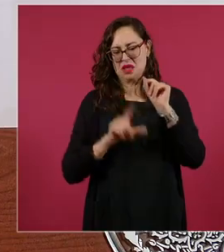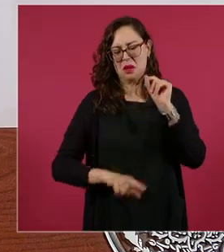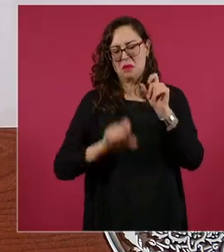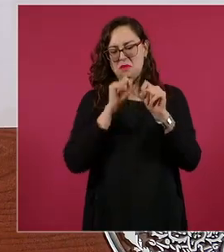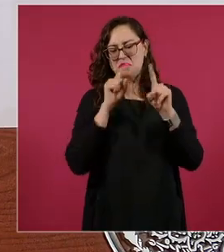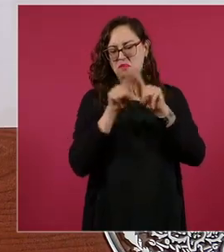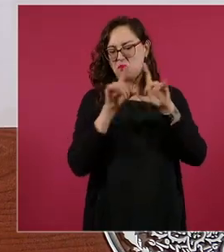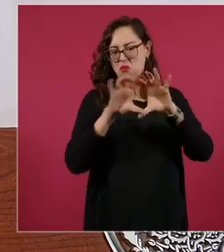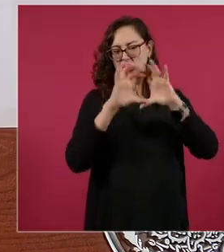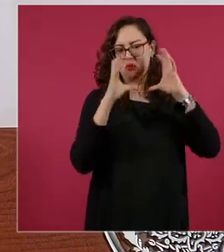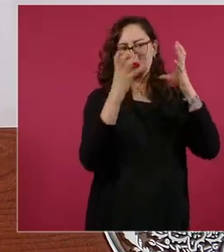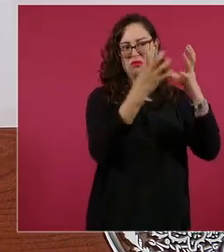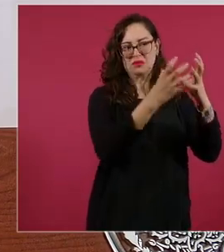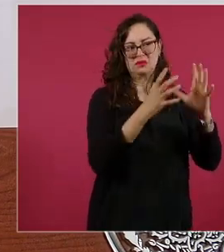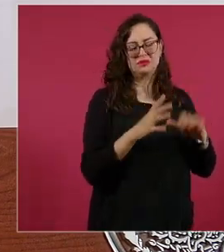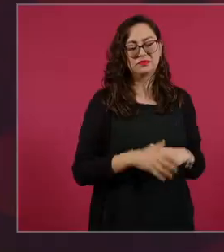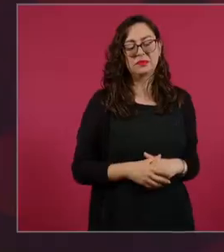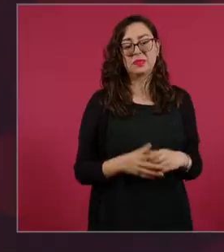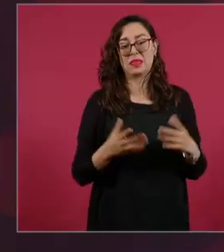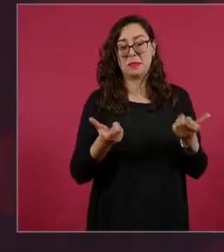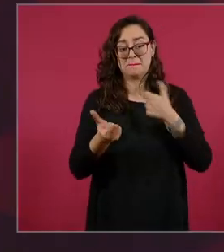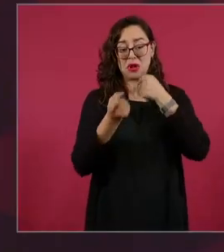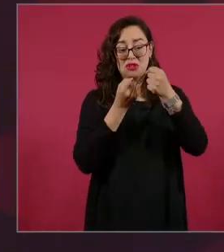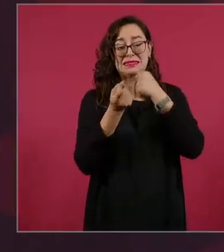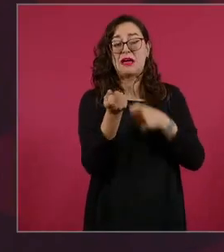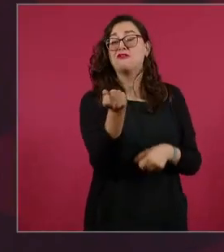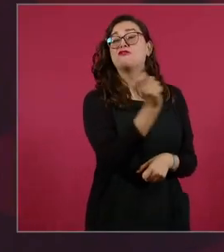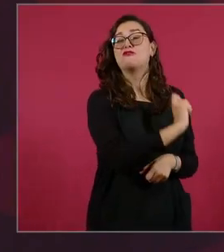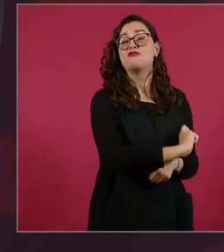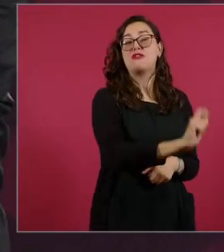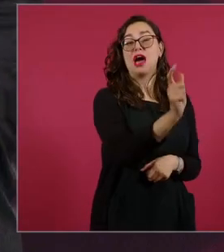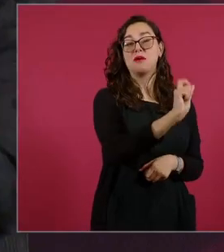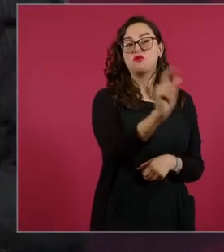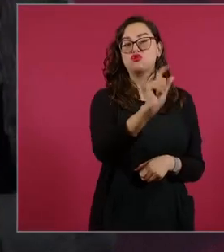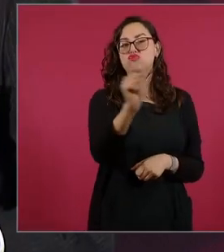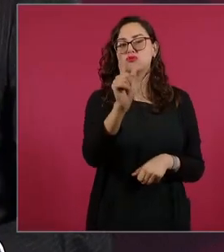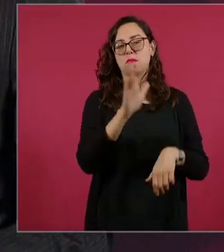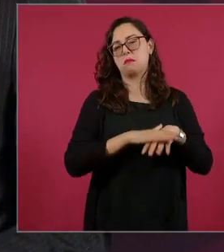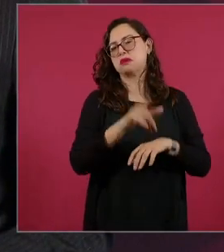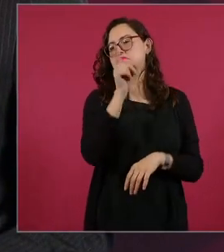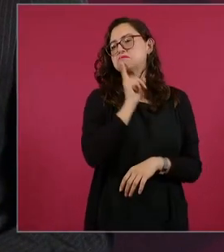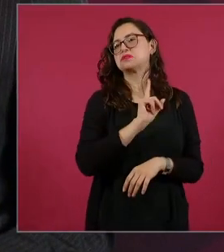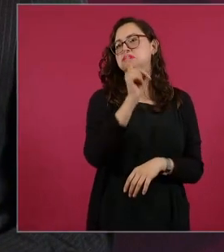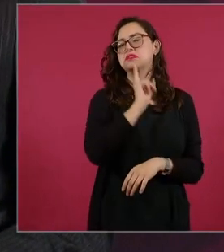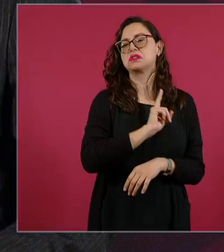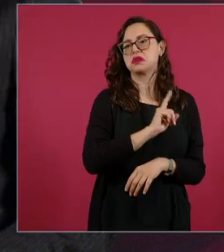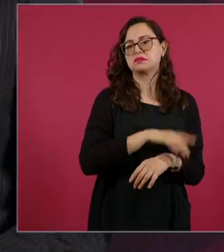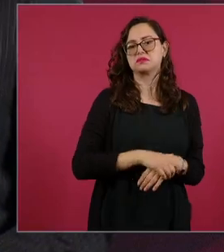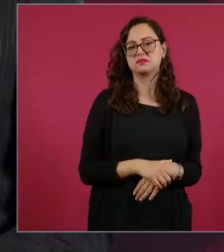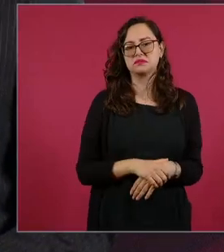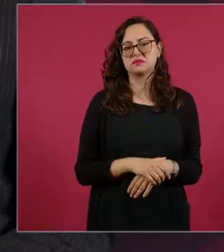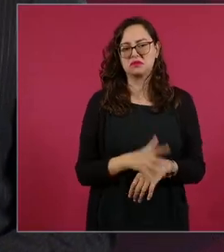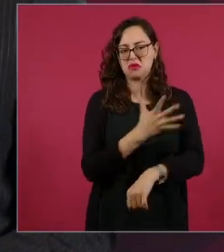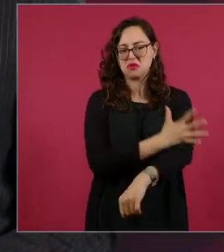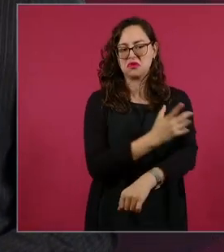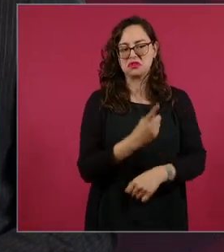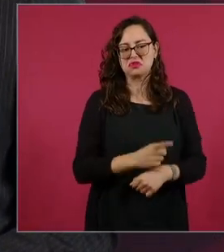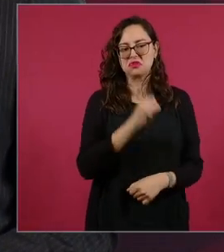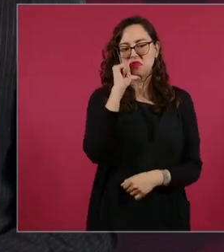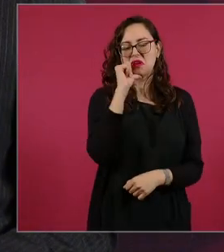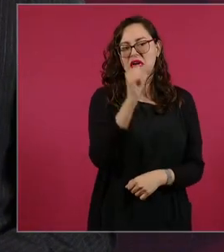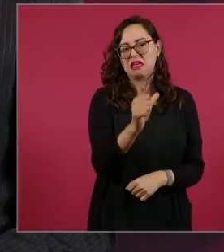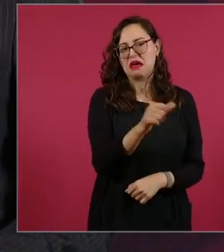pero por lo general los más famosos son los más calumniadores, los más deshonestos,